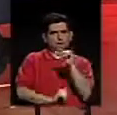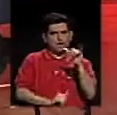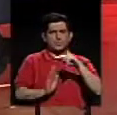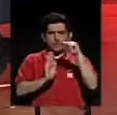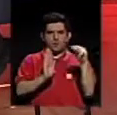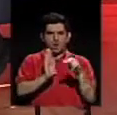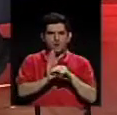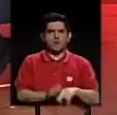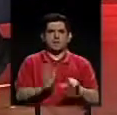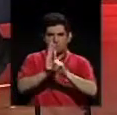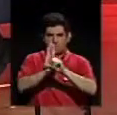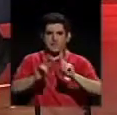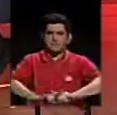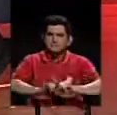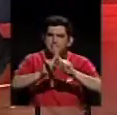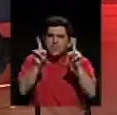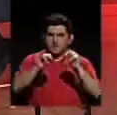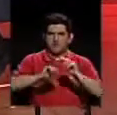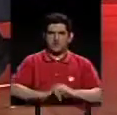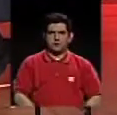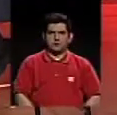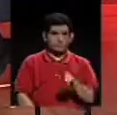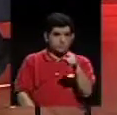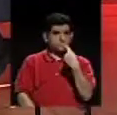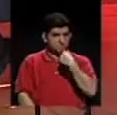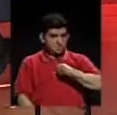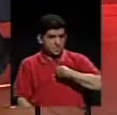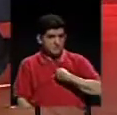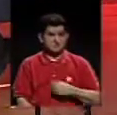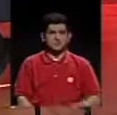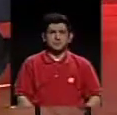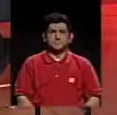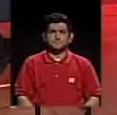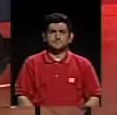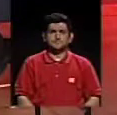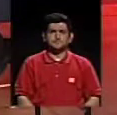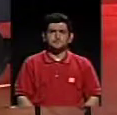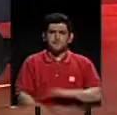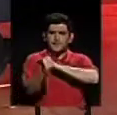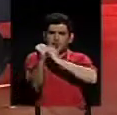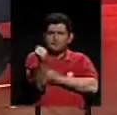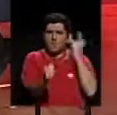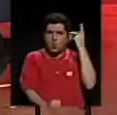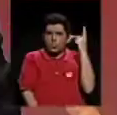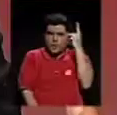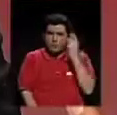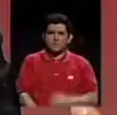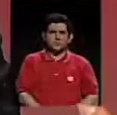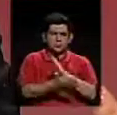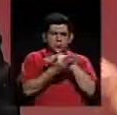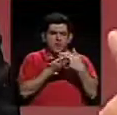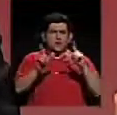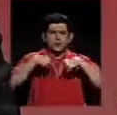normas vigentes, pero por lo que usted me está planteando, el poder político y algunos sectores en